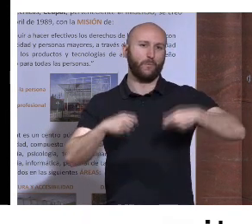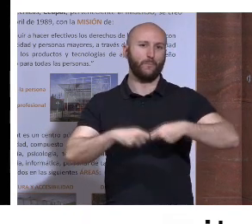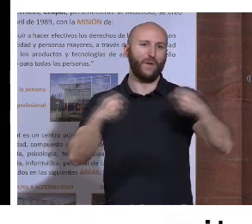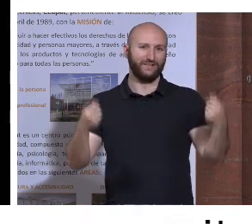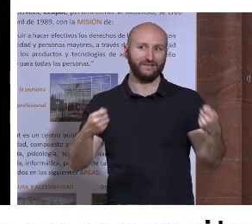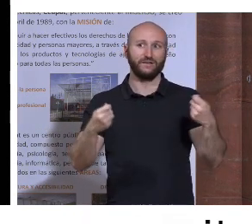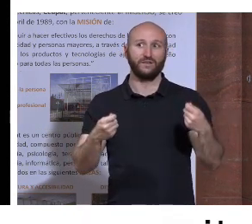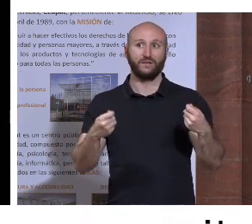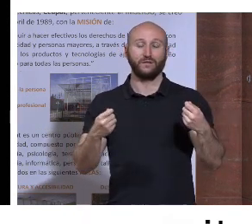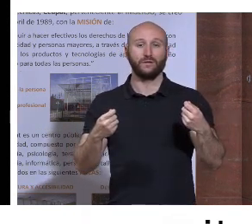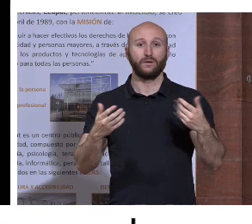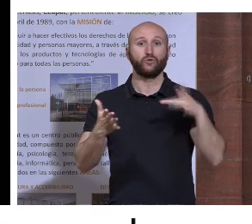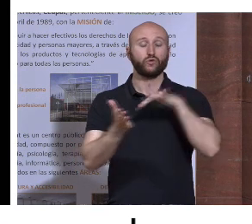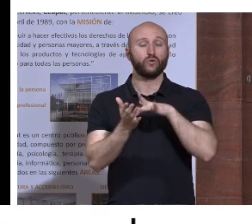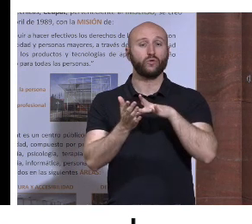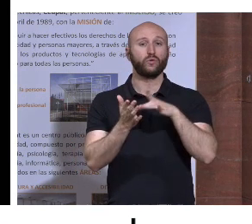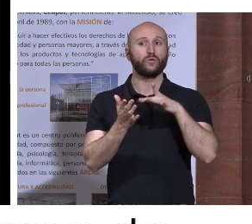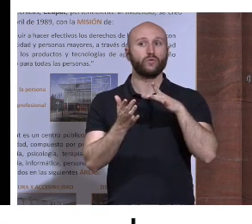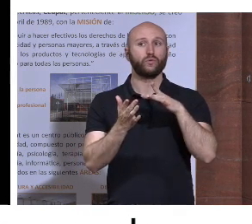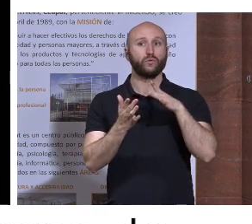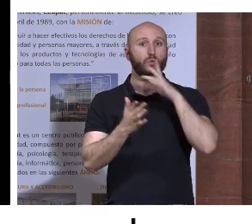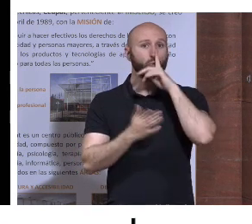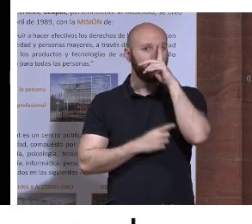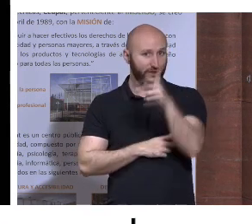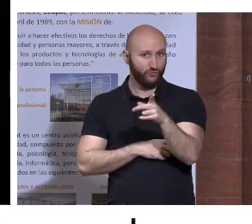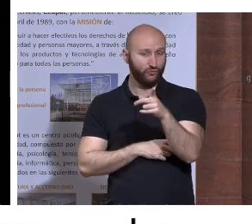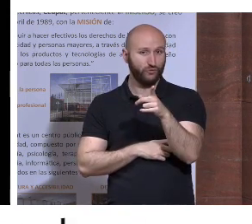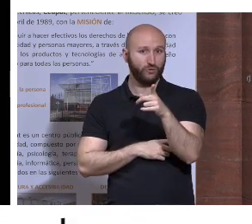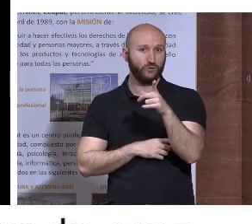a partir de un año cada vez nos